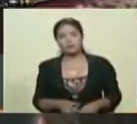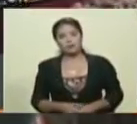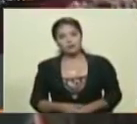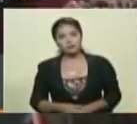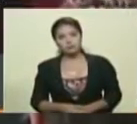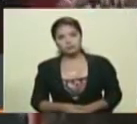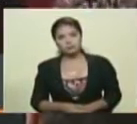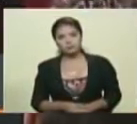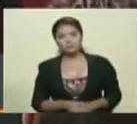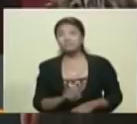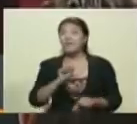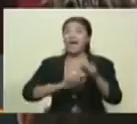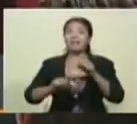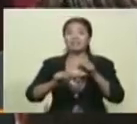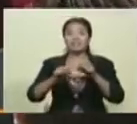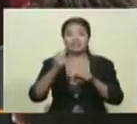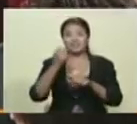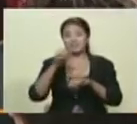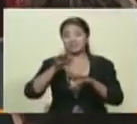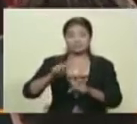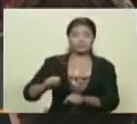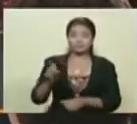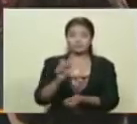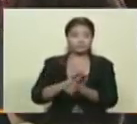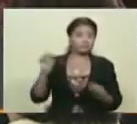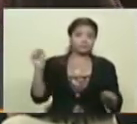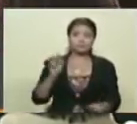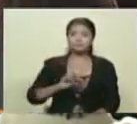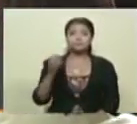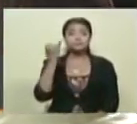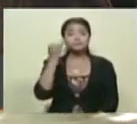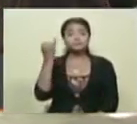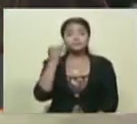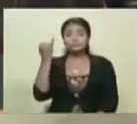Somos anticolonialistas. La ideología